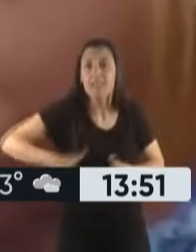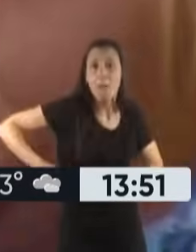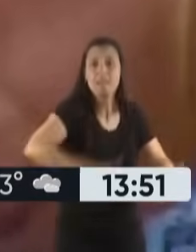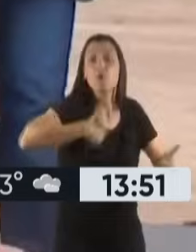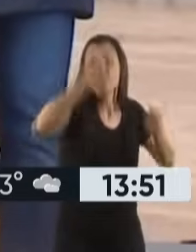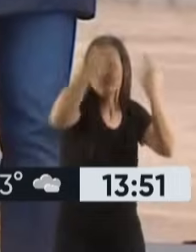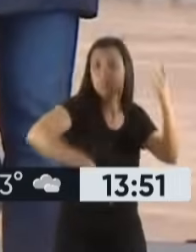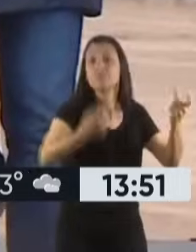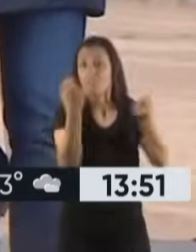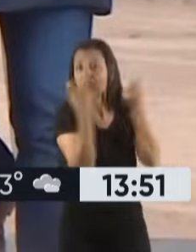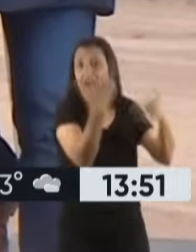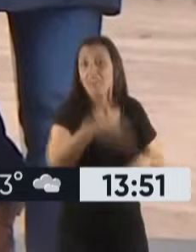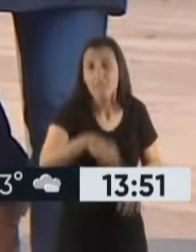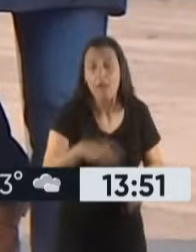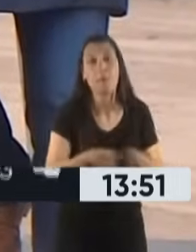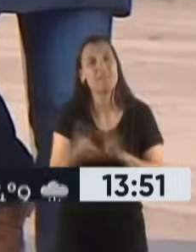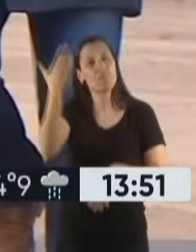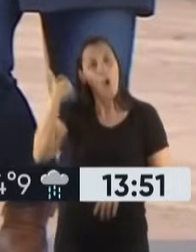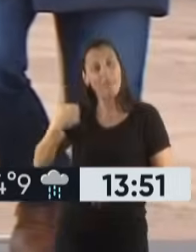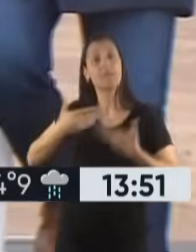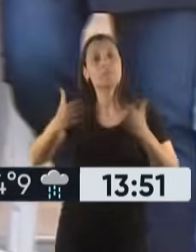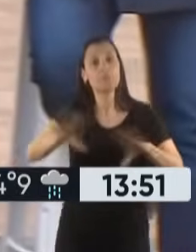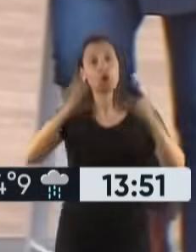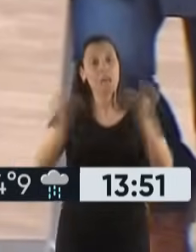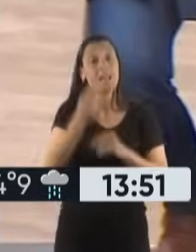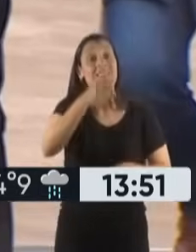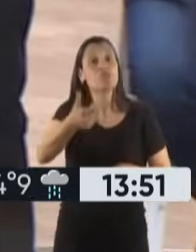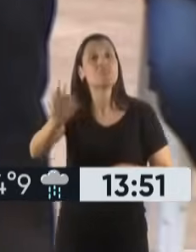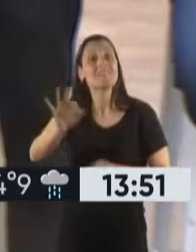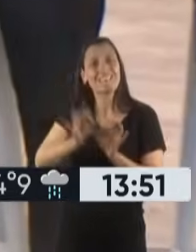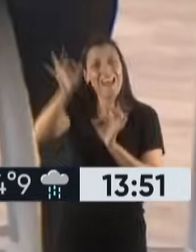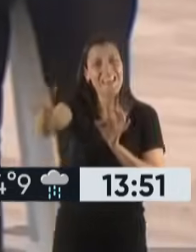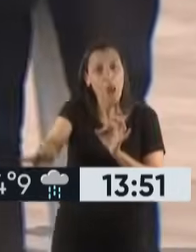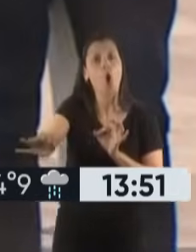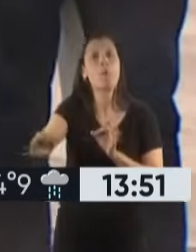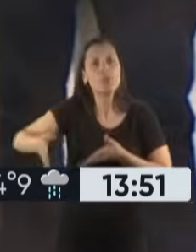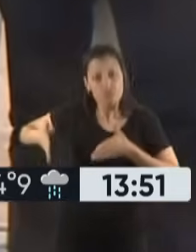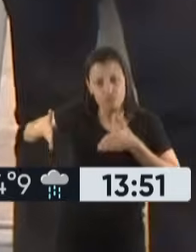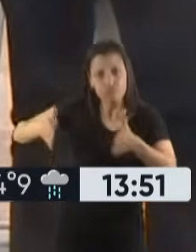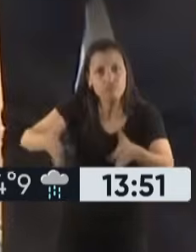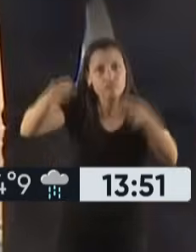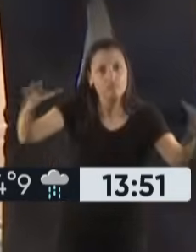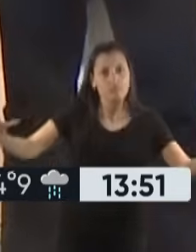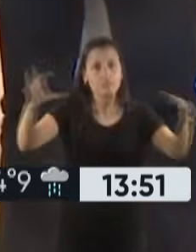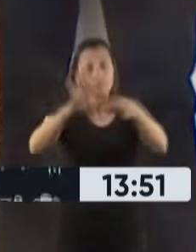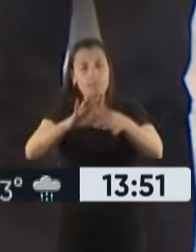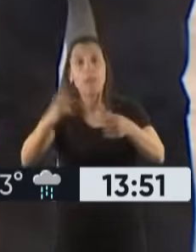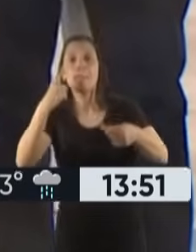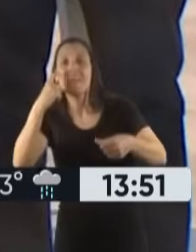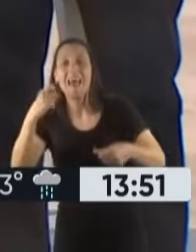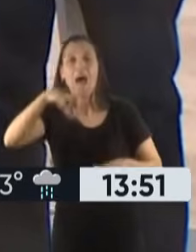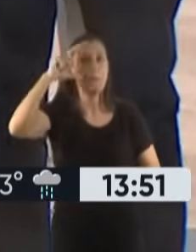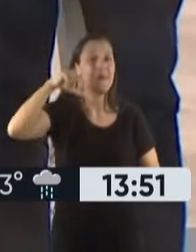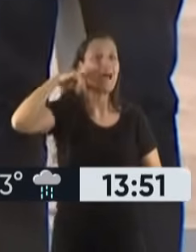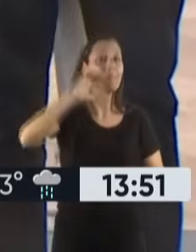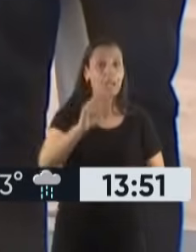Y así como el otro día inauguramos 160 kilómetros de una maravillosa autovía que une Pergamino con Pilar, que